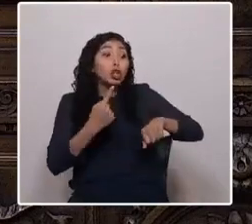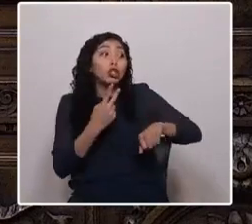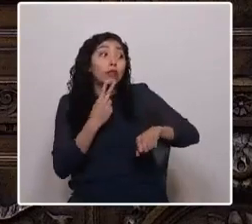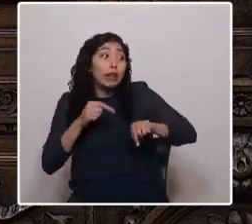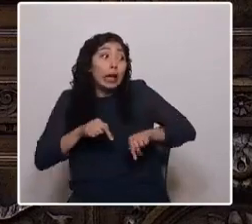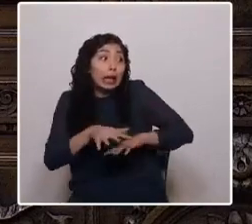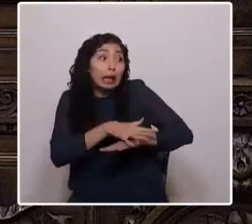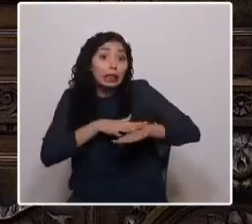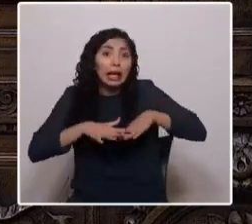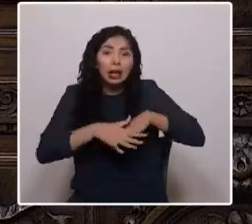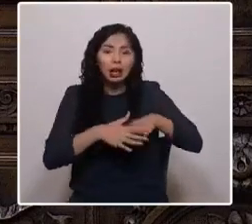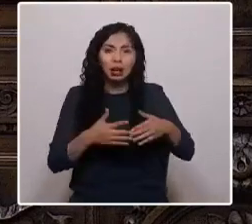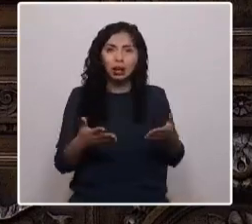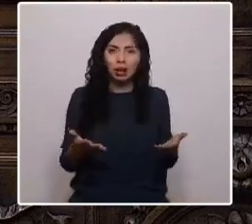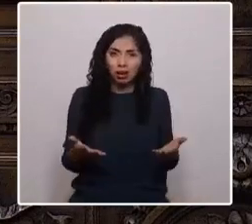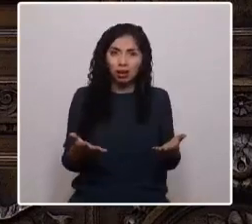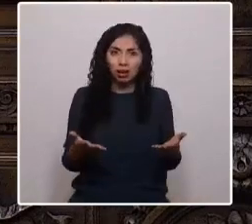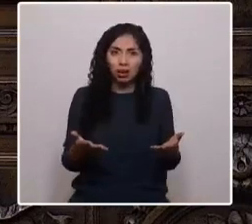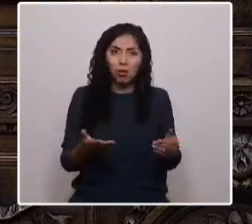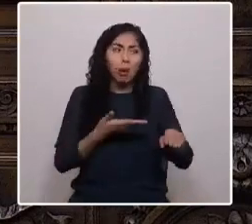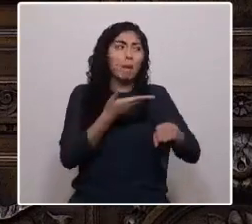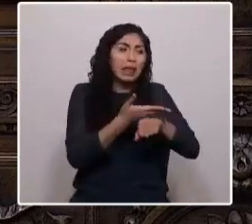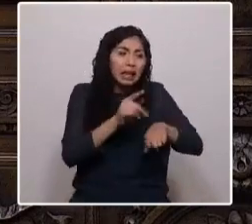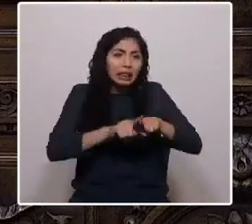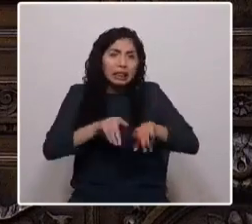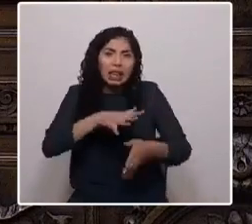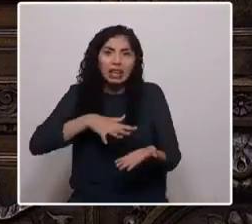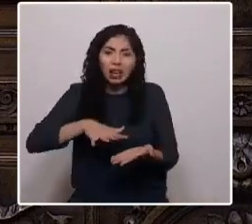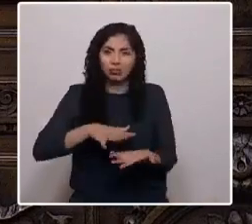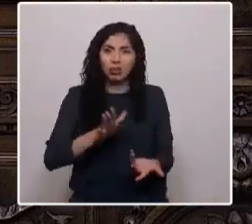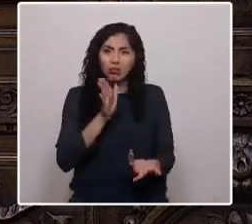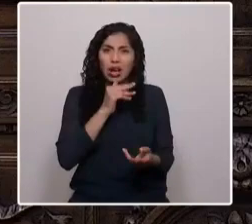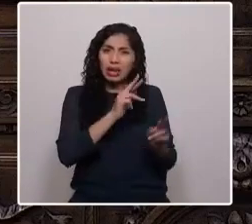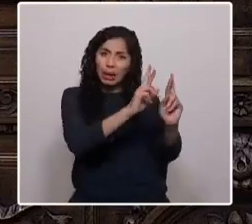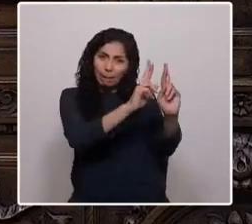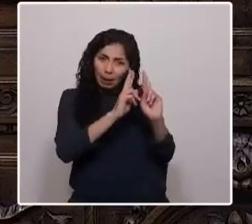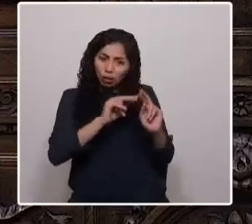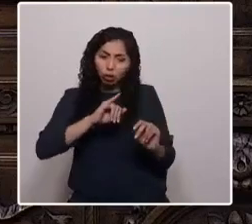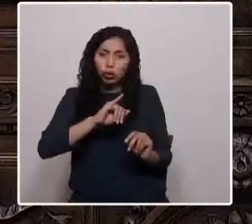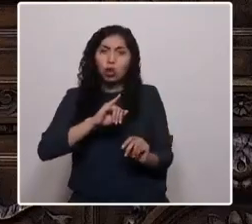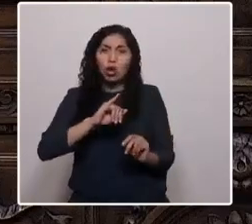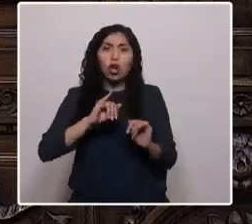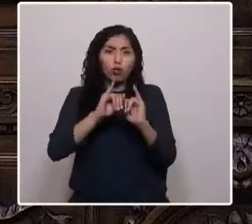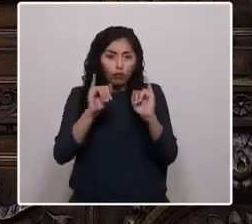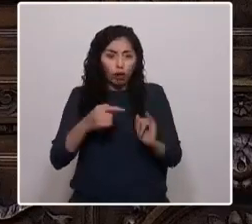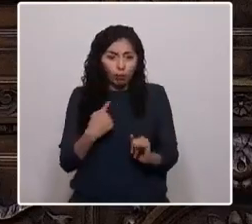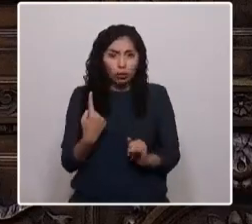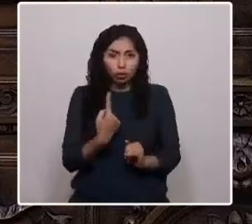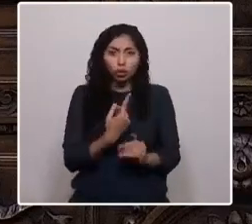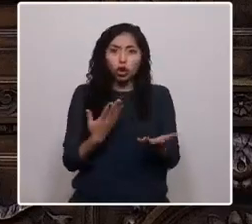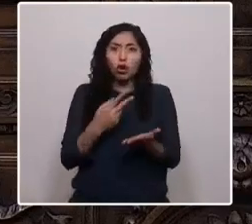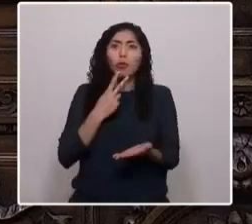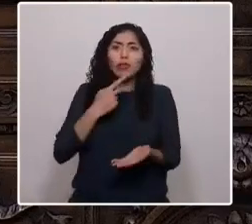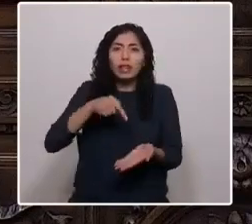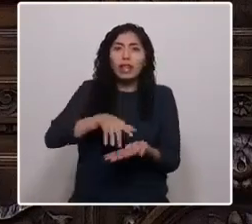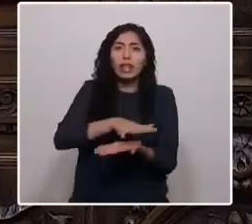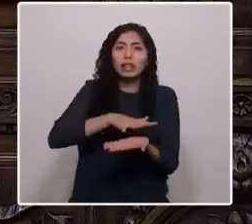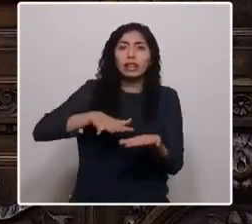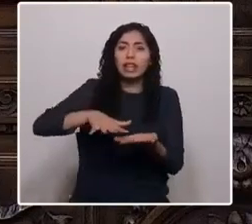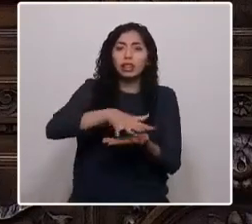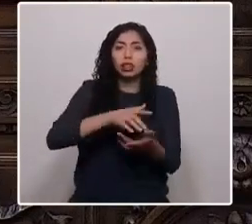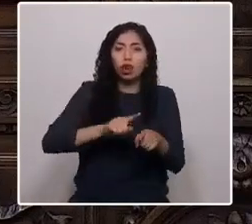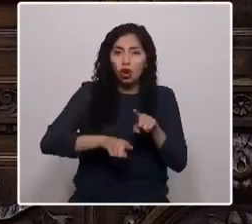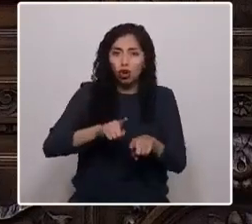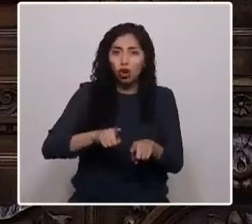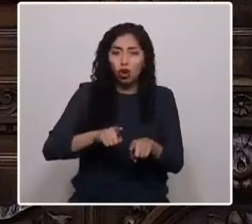por el otorgamiento retazos de tierra no respetando nuestras formas tradicionales de habitar el territorio de siendo de los